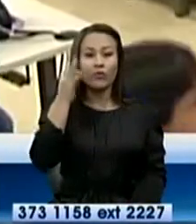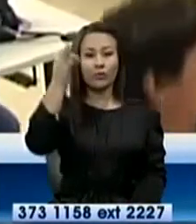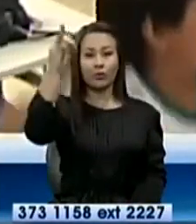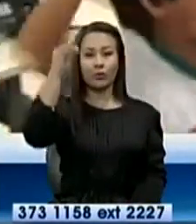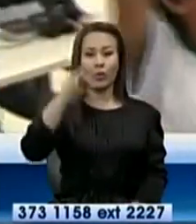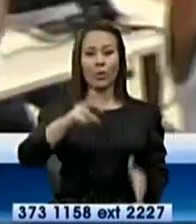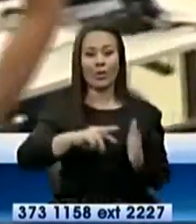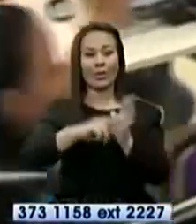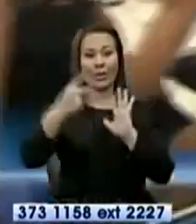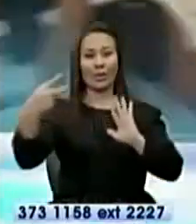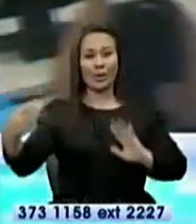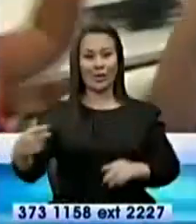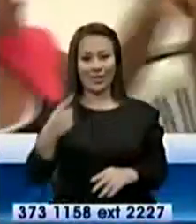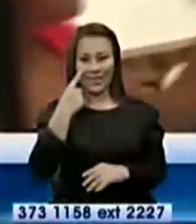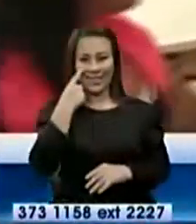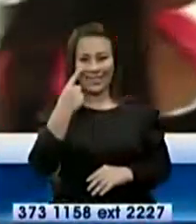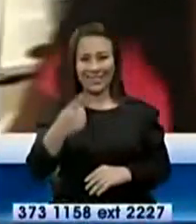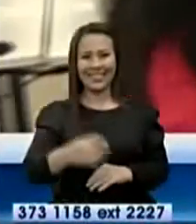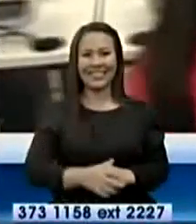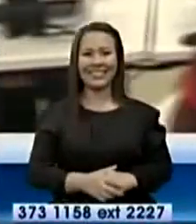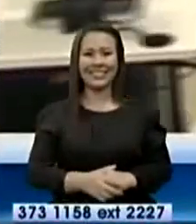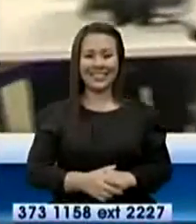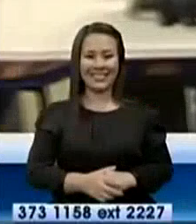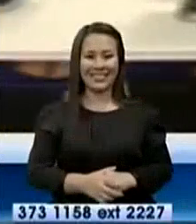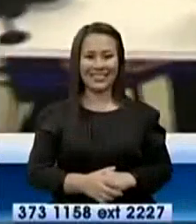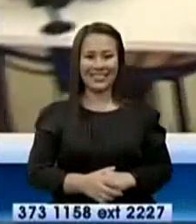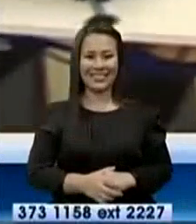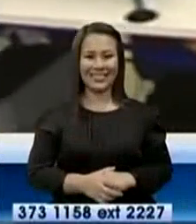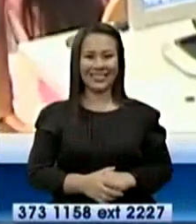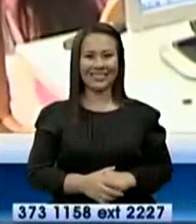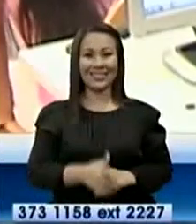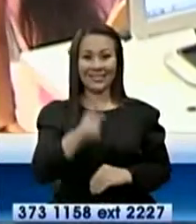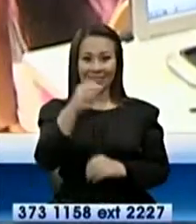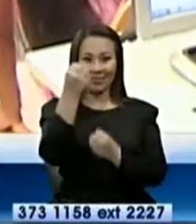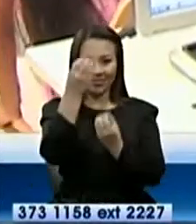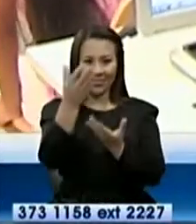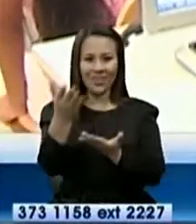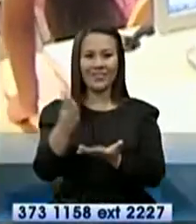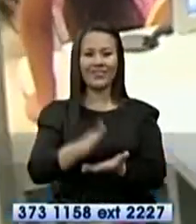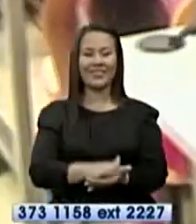tecnológico. ¡Más tecnología! Informó Lorena Vaque.